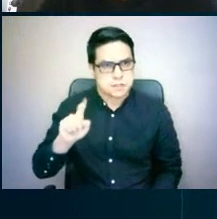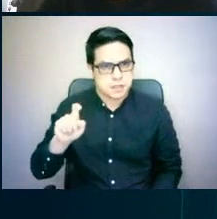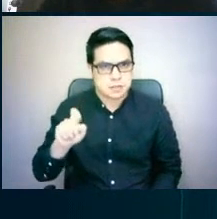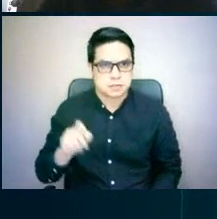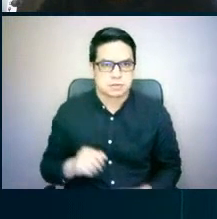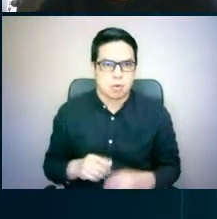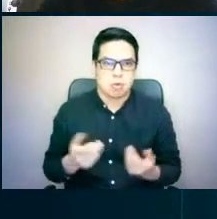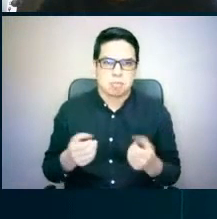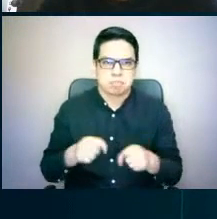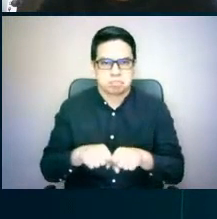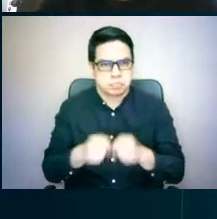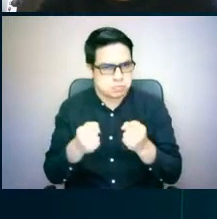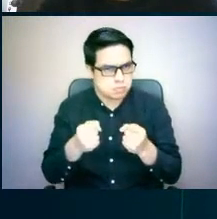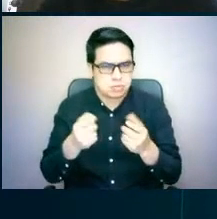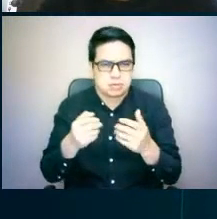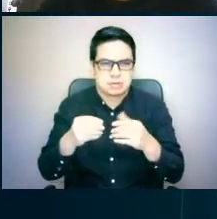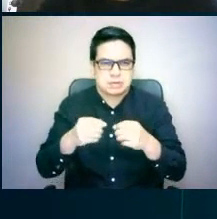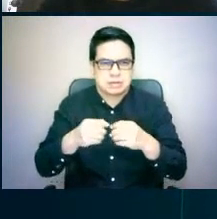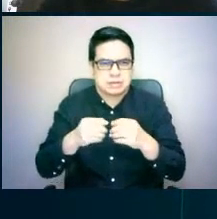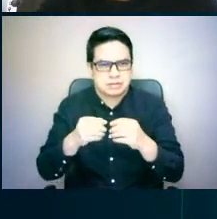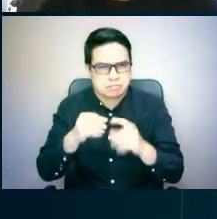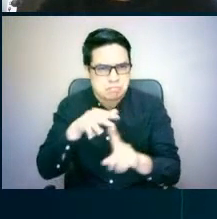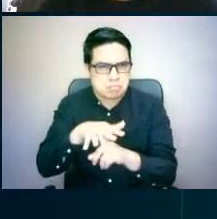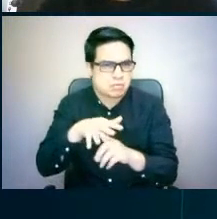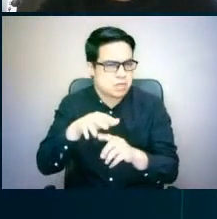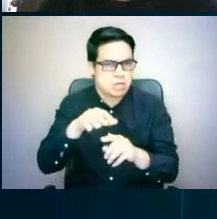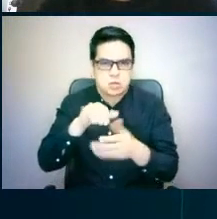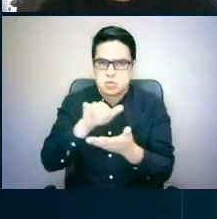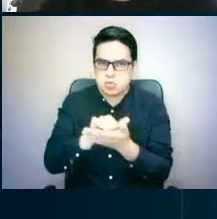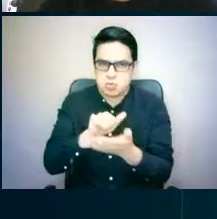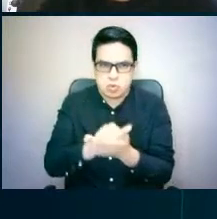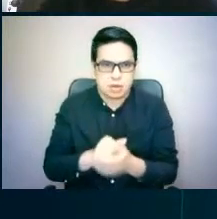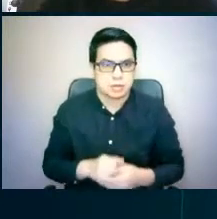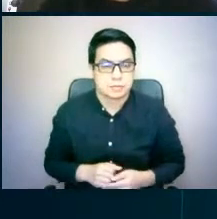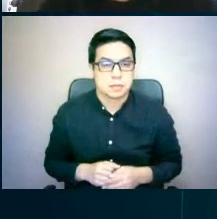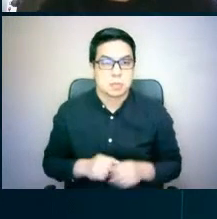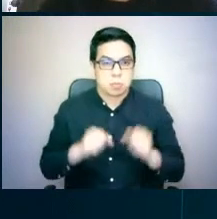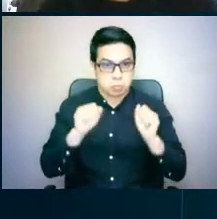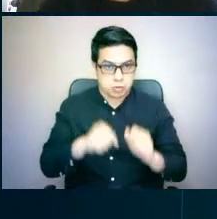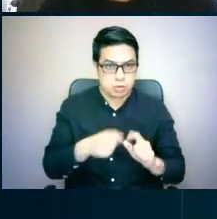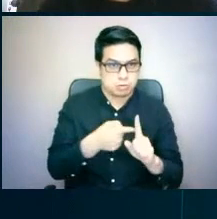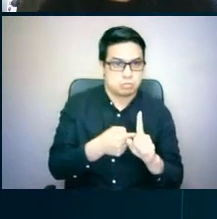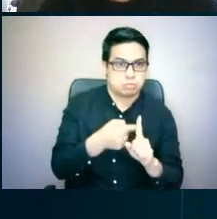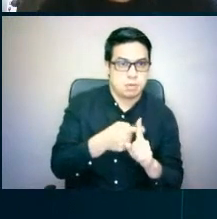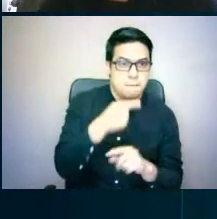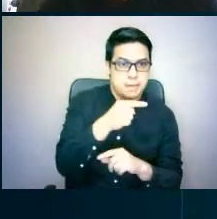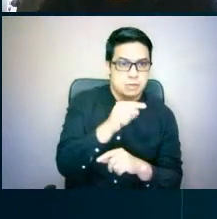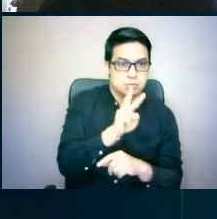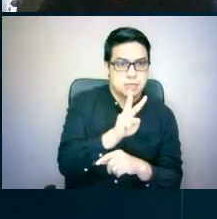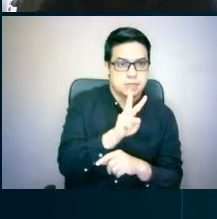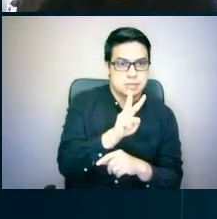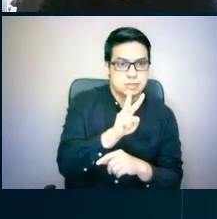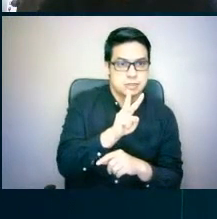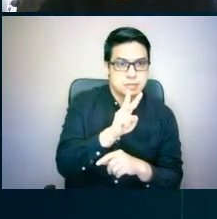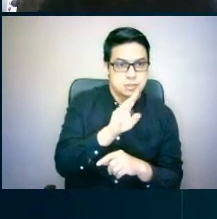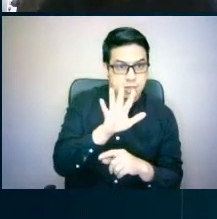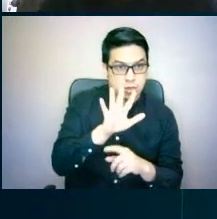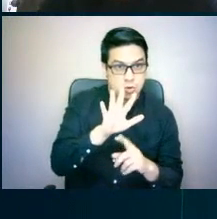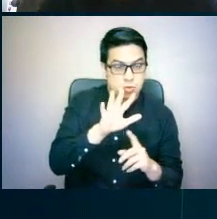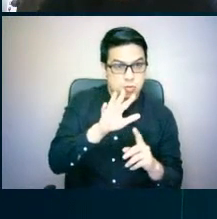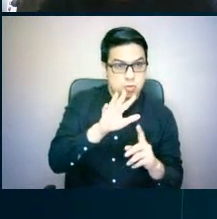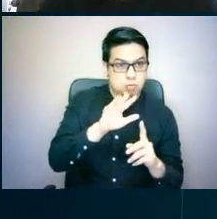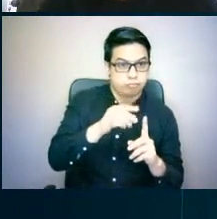ruptura. Opera desde los menos 25 grados hasta los 55 grados centígrados. Condiciones